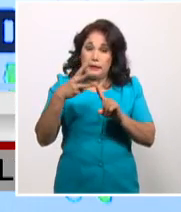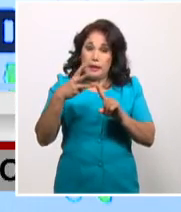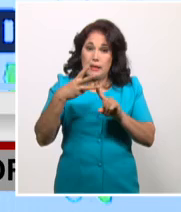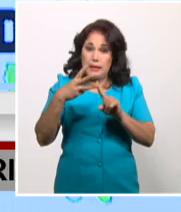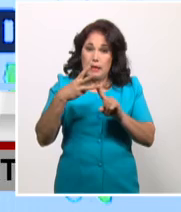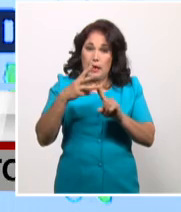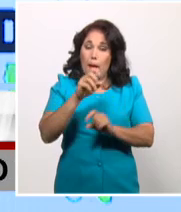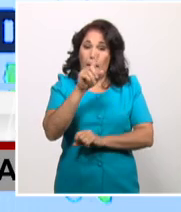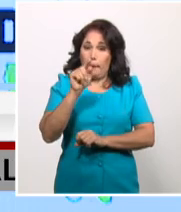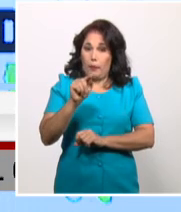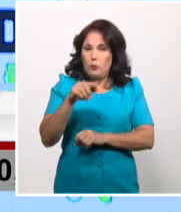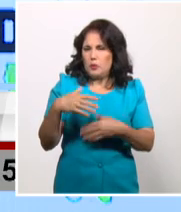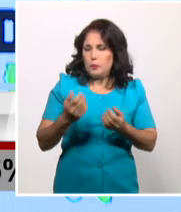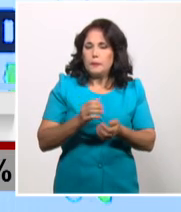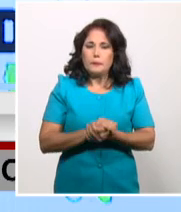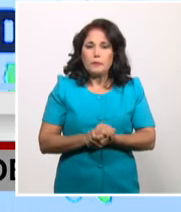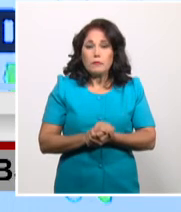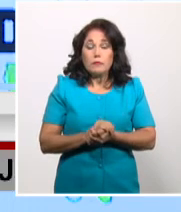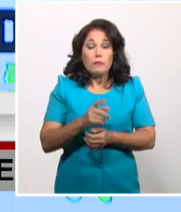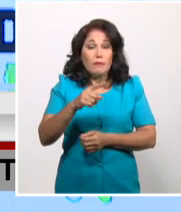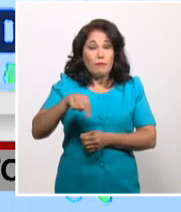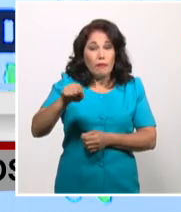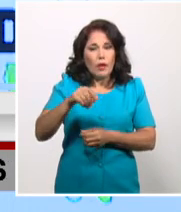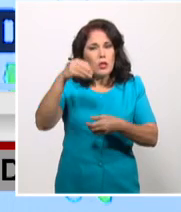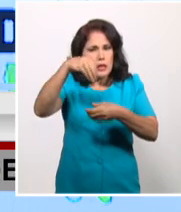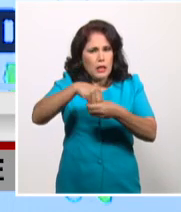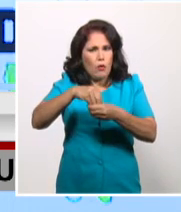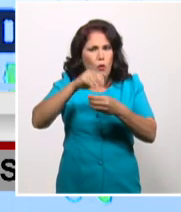también de Kyodo News: ¿ellos se incluyen en